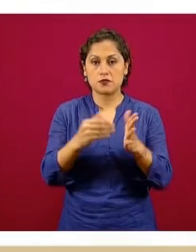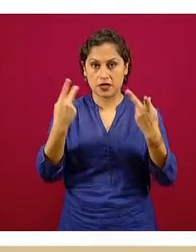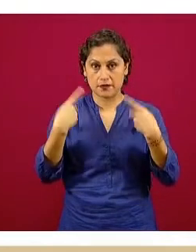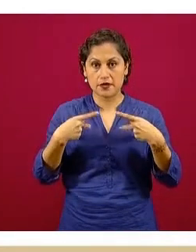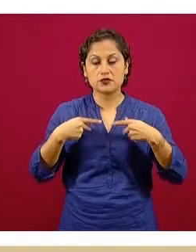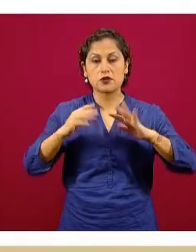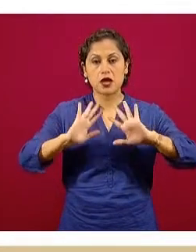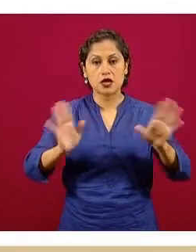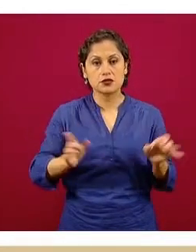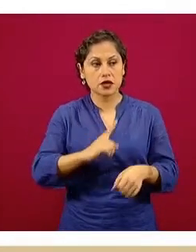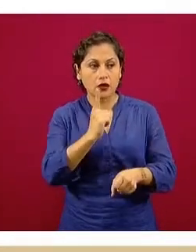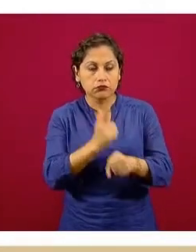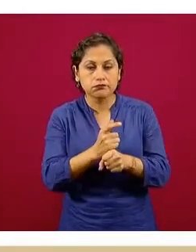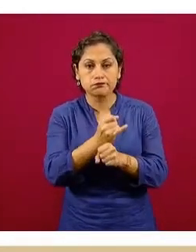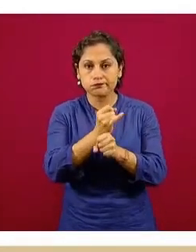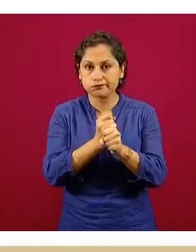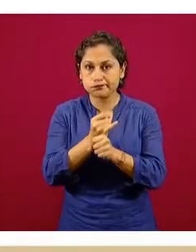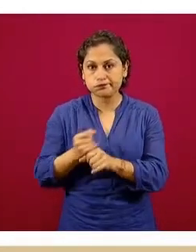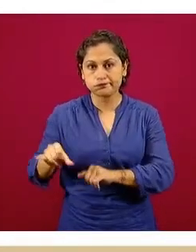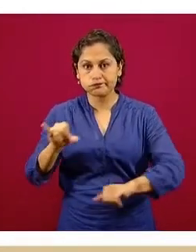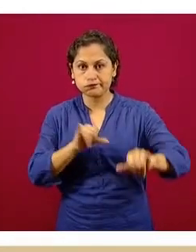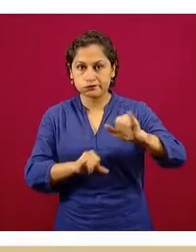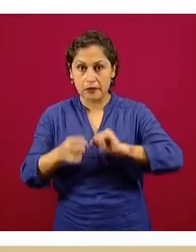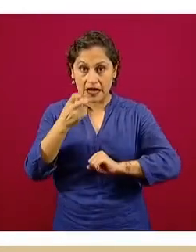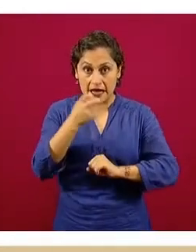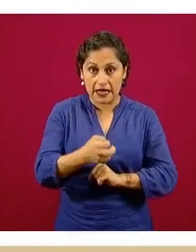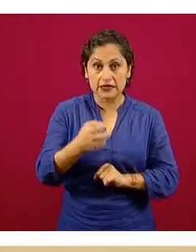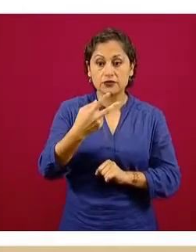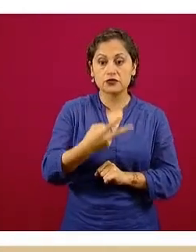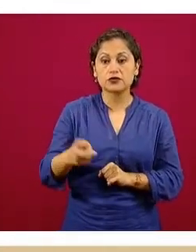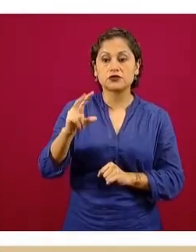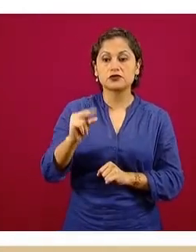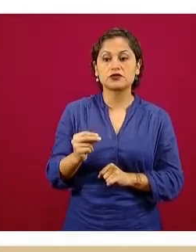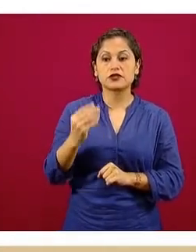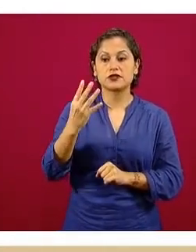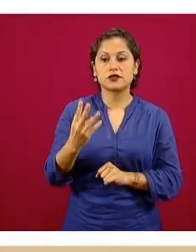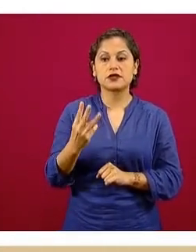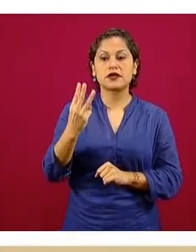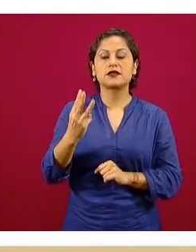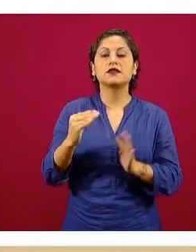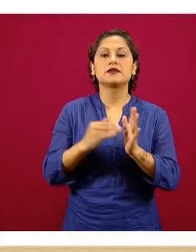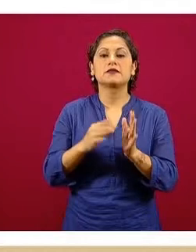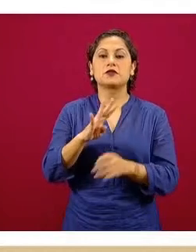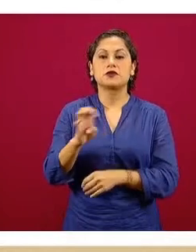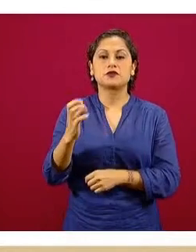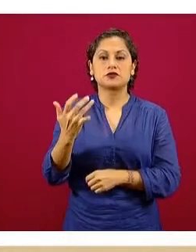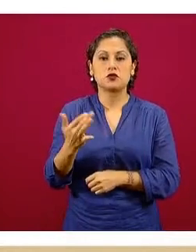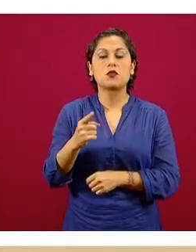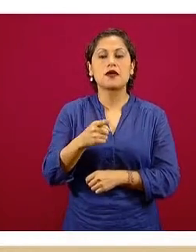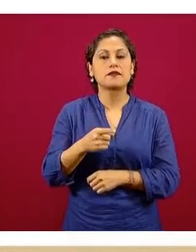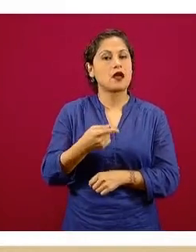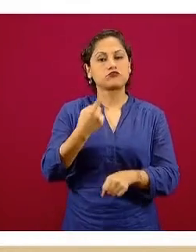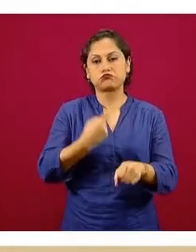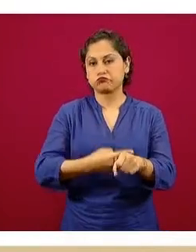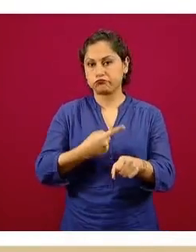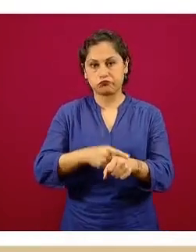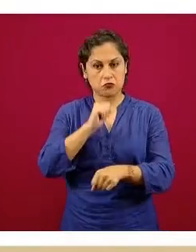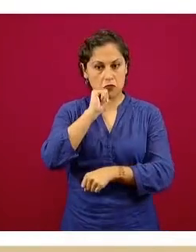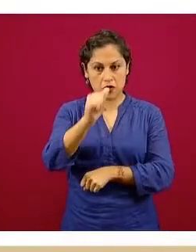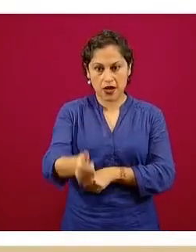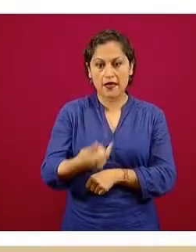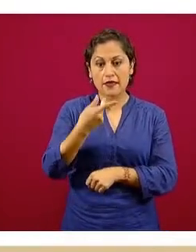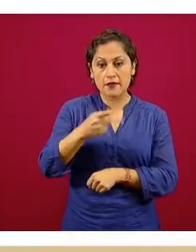estudiadas de las cuales 283 1450 han resultado negativas a la prueba pero